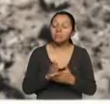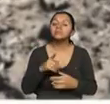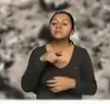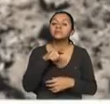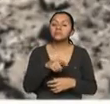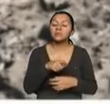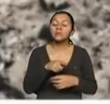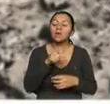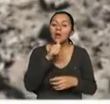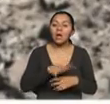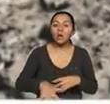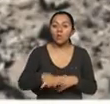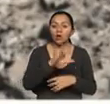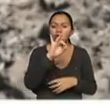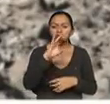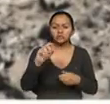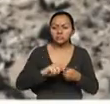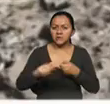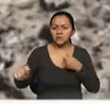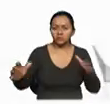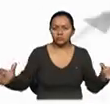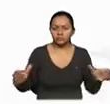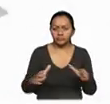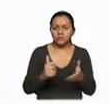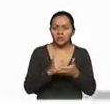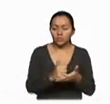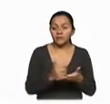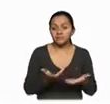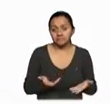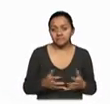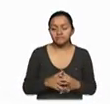están estancadas a 800 metros de su territorio.